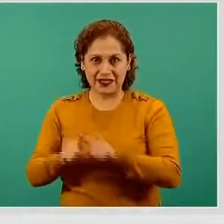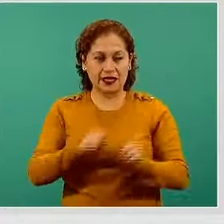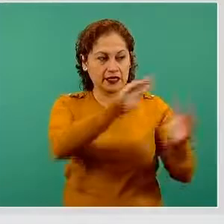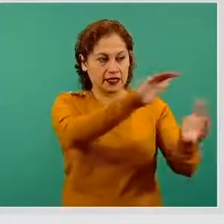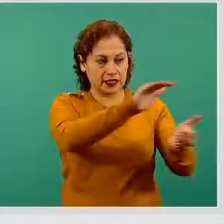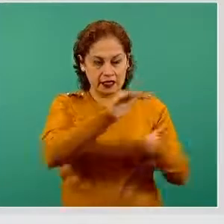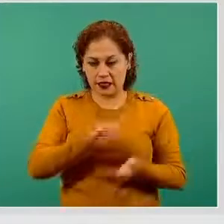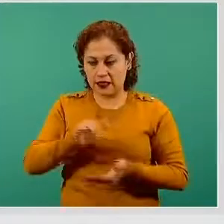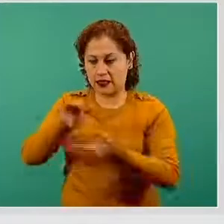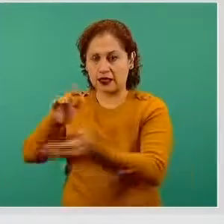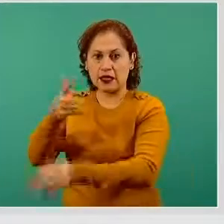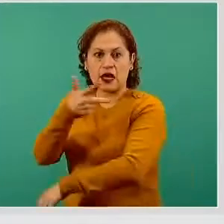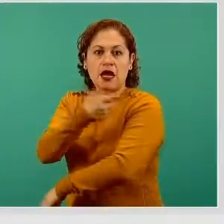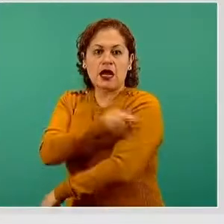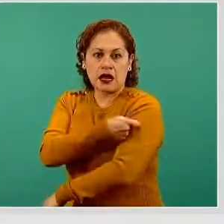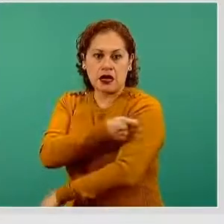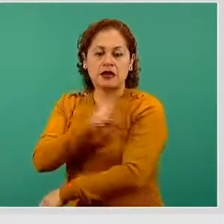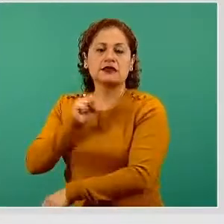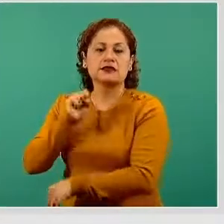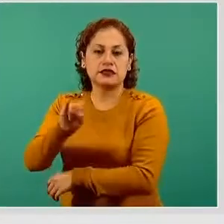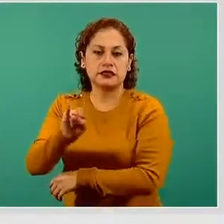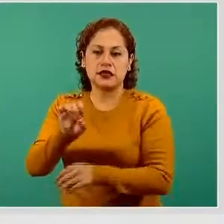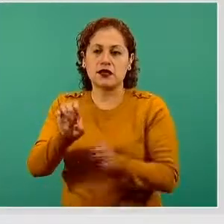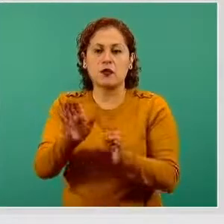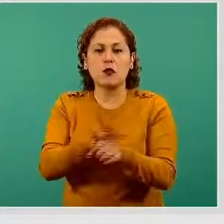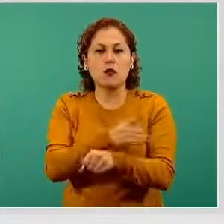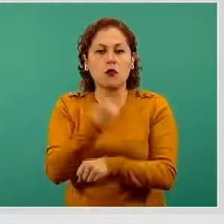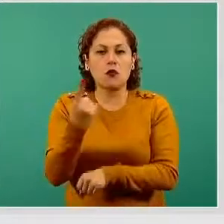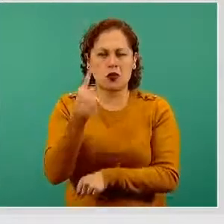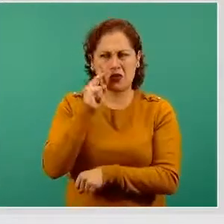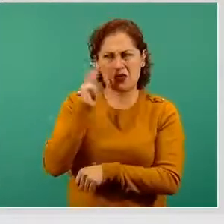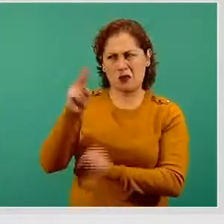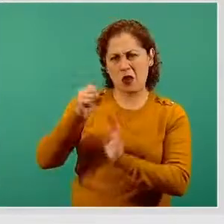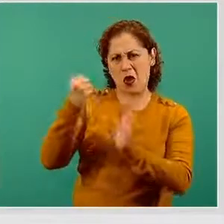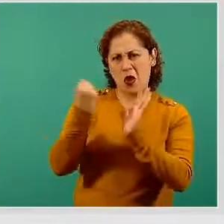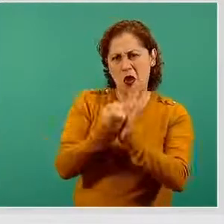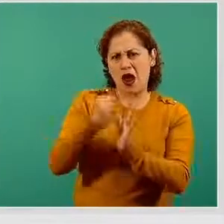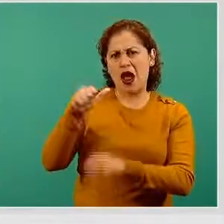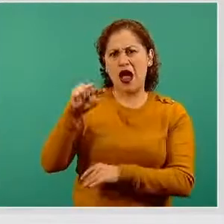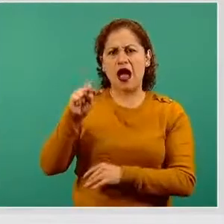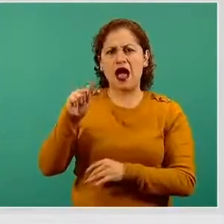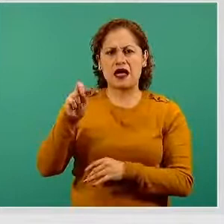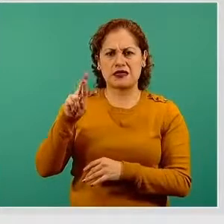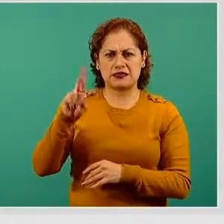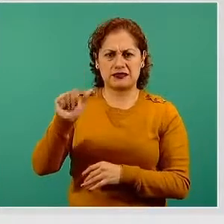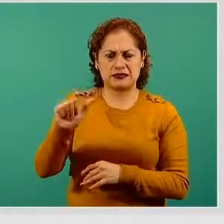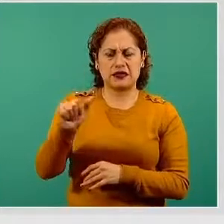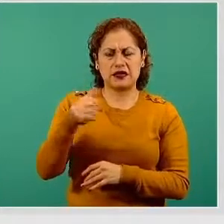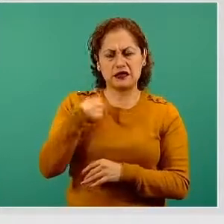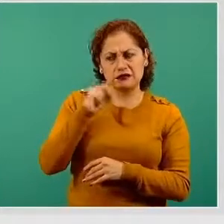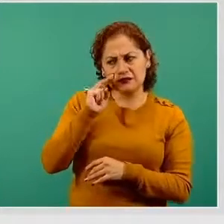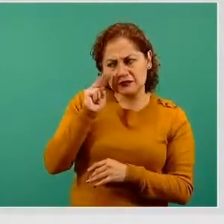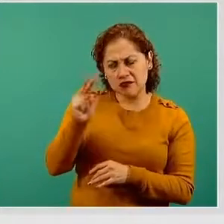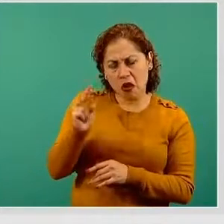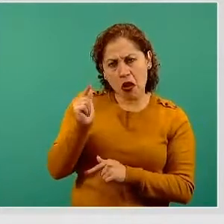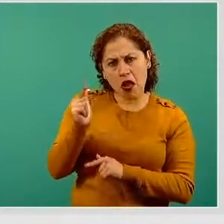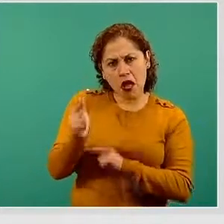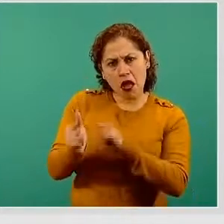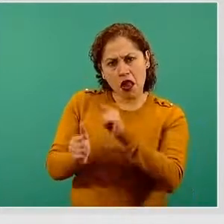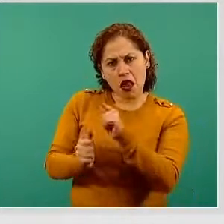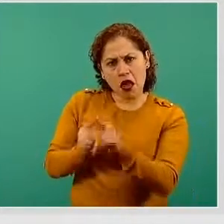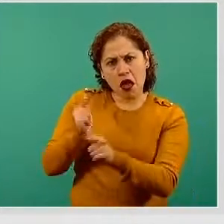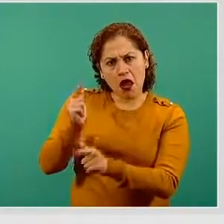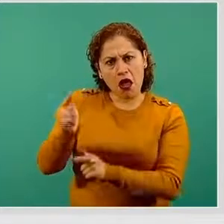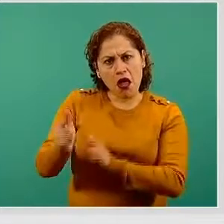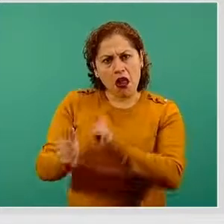estrategia, porque las de AstraZeneca, quién sabe, o sea, el avance a mí me parece, y usted me corregirá, que es muy lento el día de hoy cuando